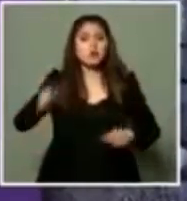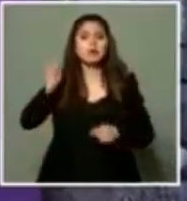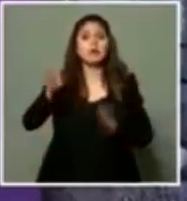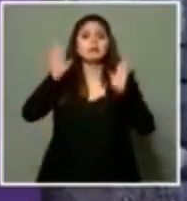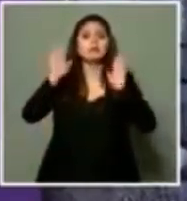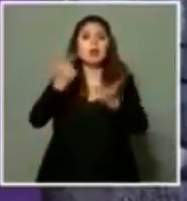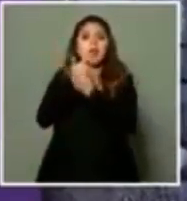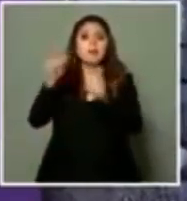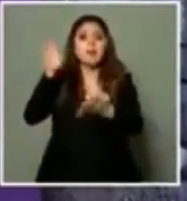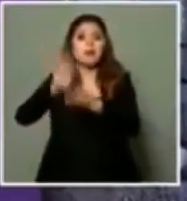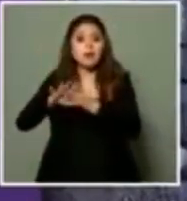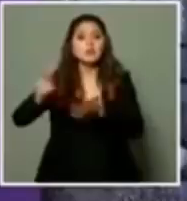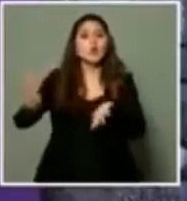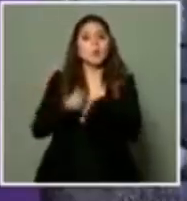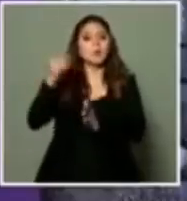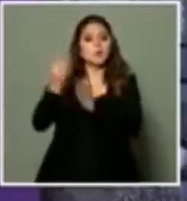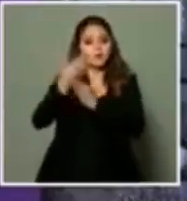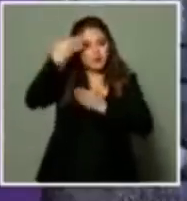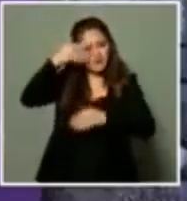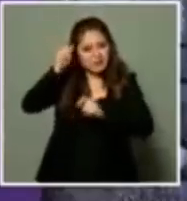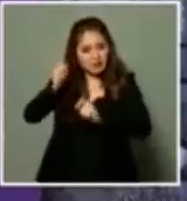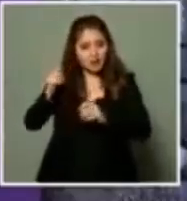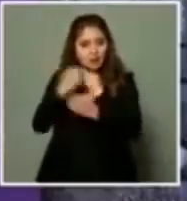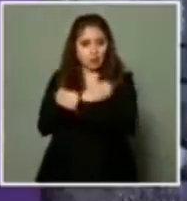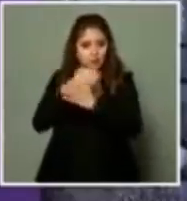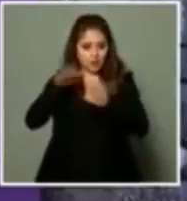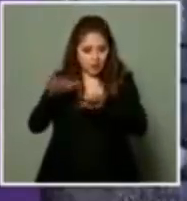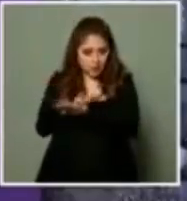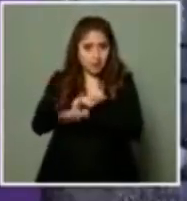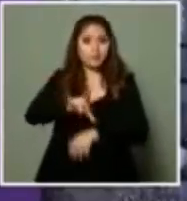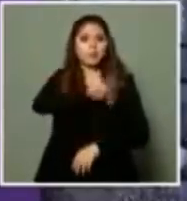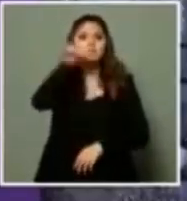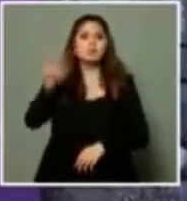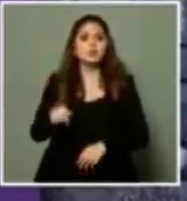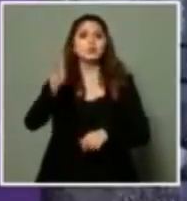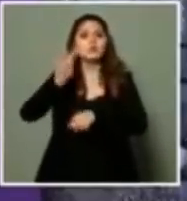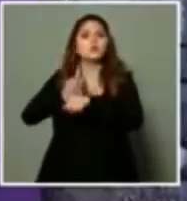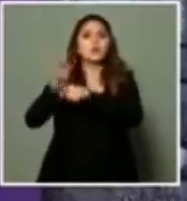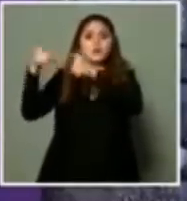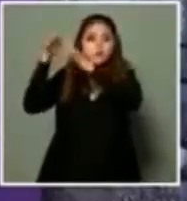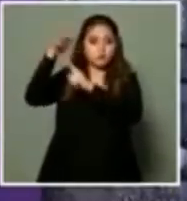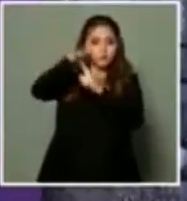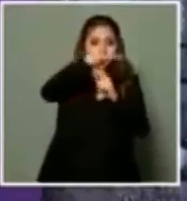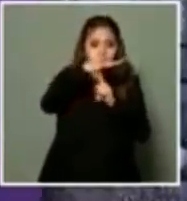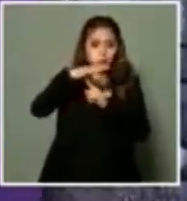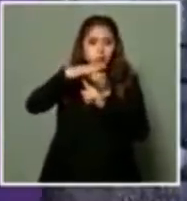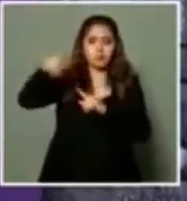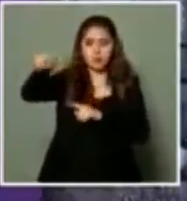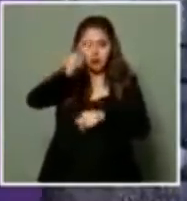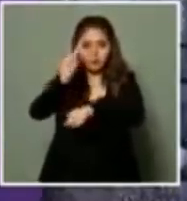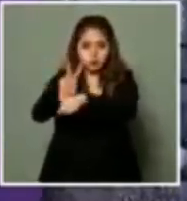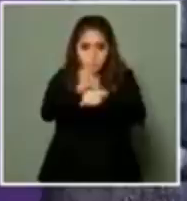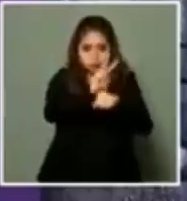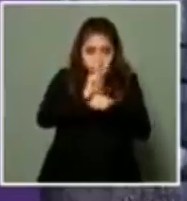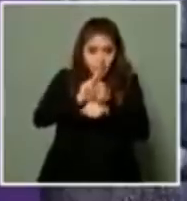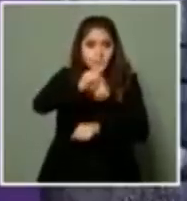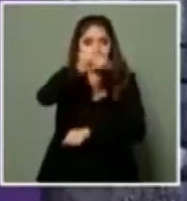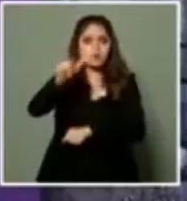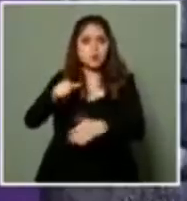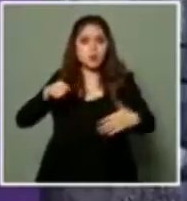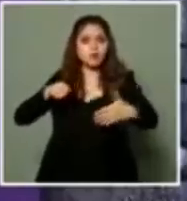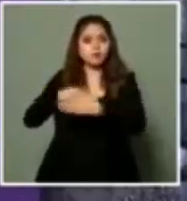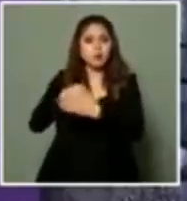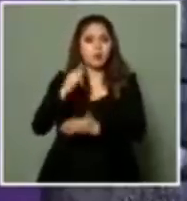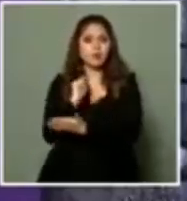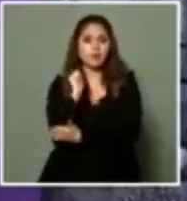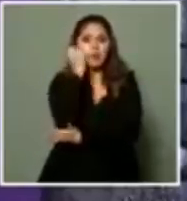preliberados. 8, 2 helicópteros de patrullaje aéreo. 9, blindaremos la frontera con Tláhuac.